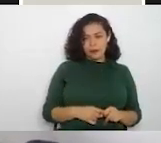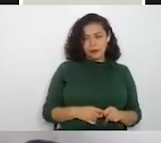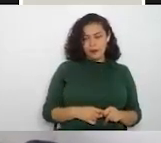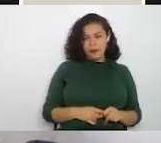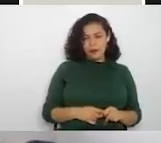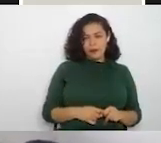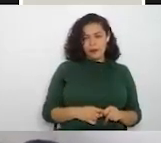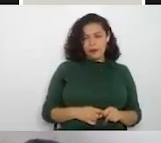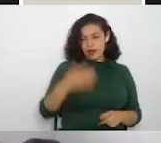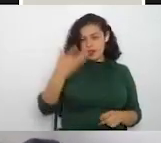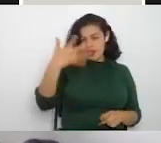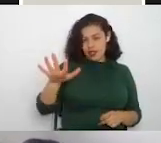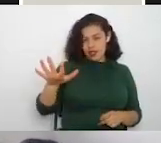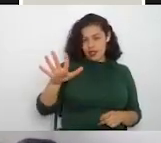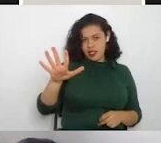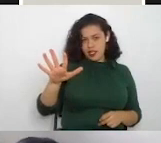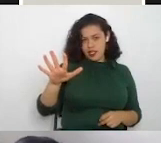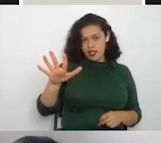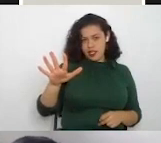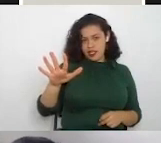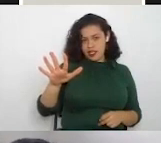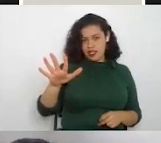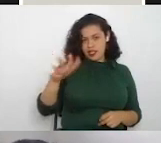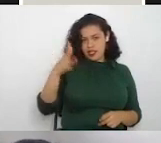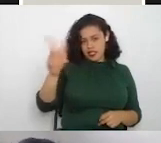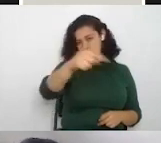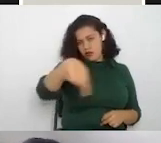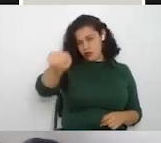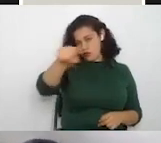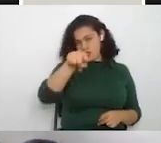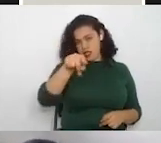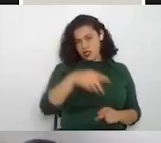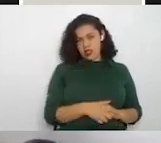10. Igualmente, ustedes.